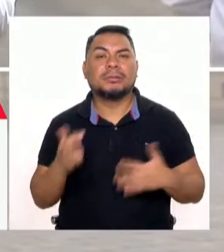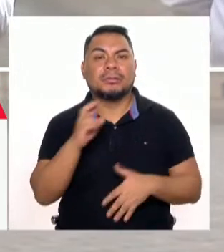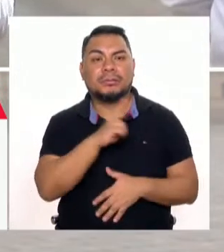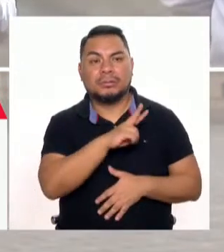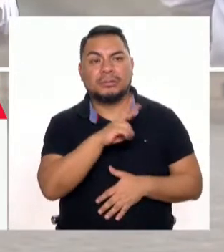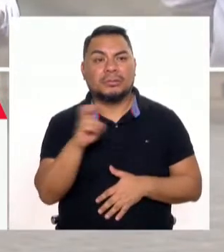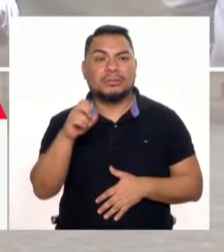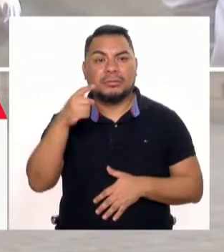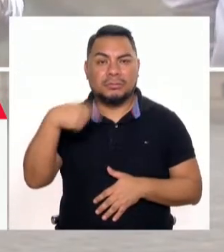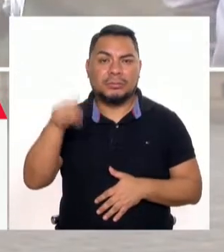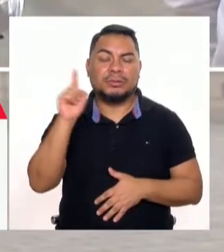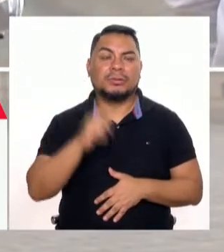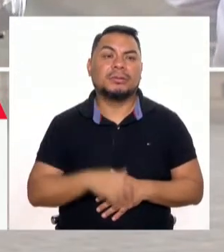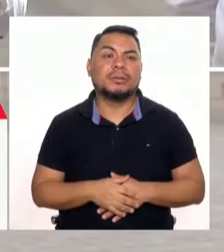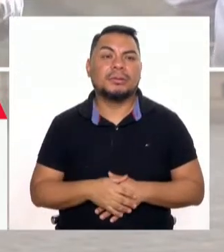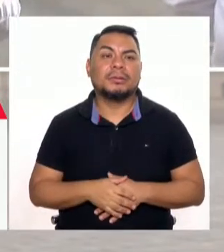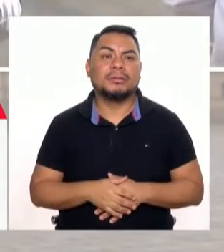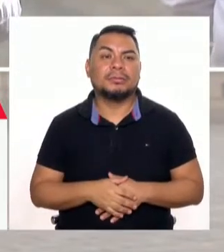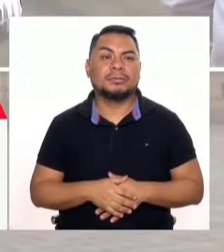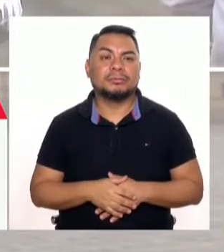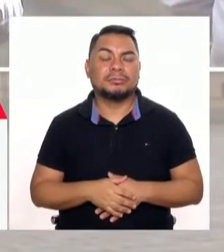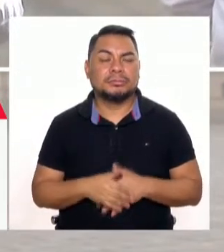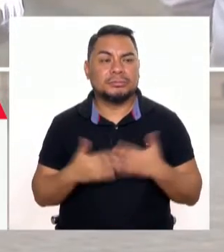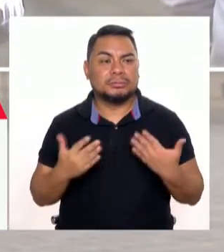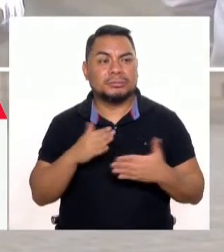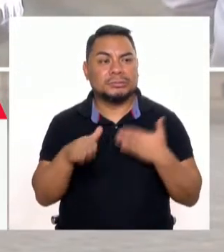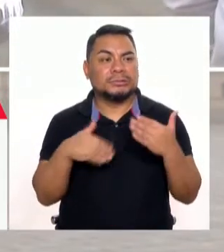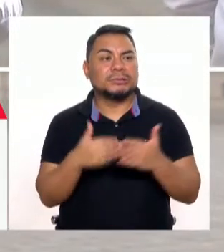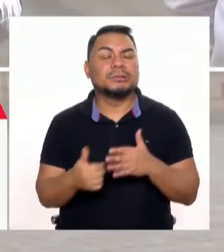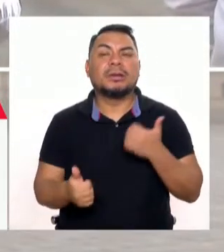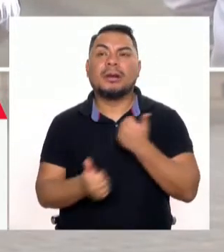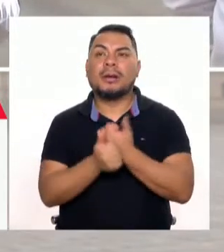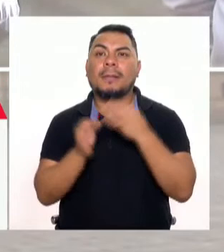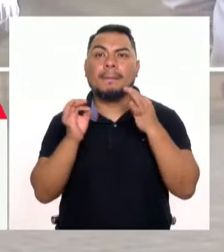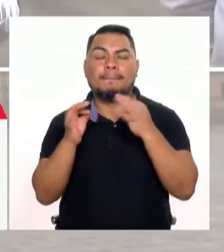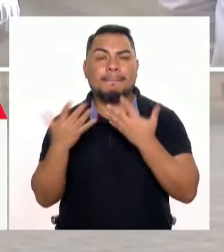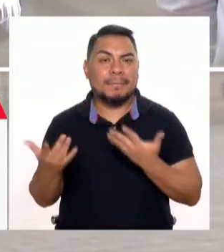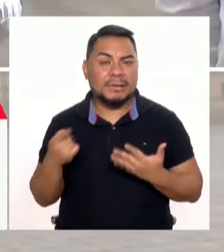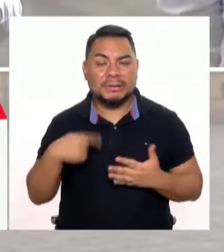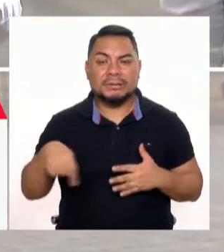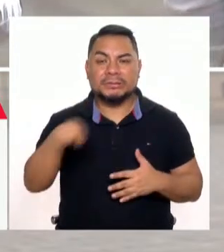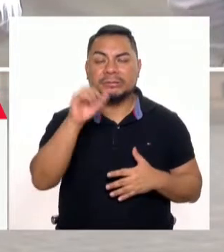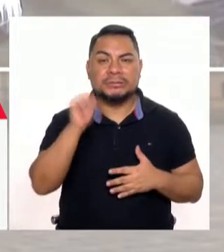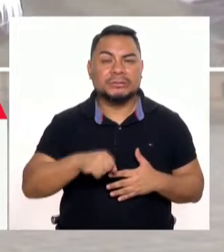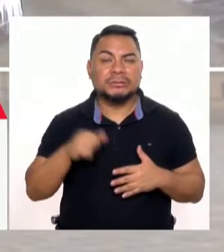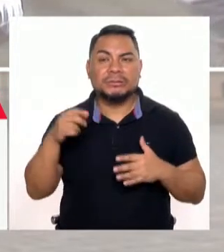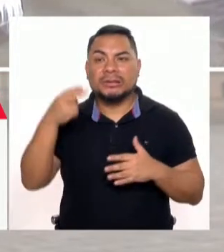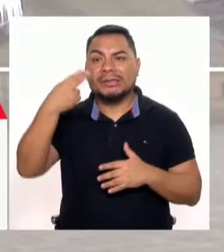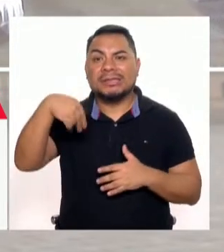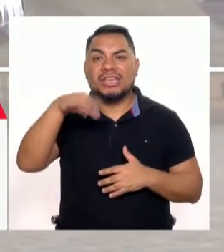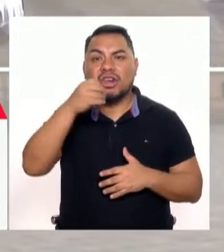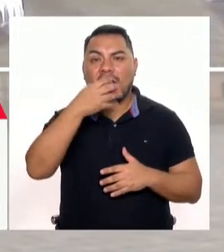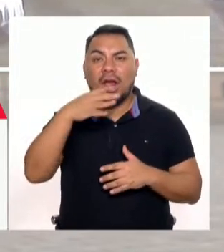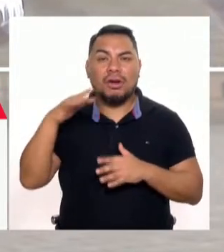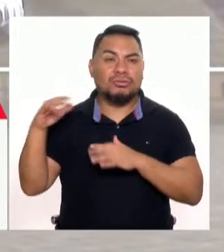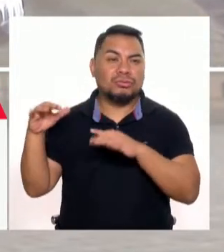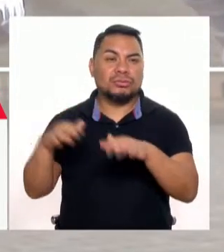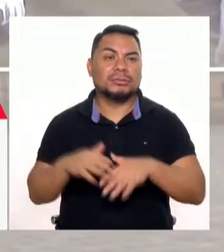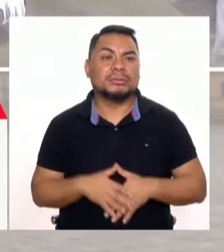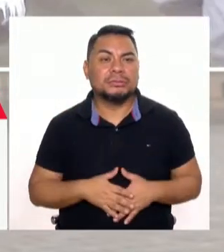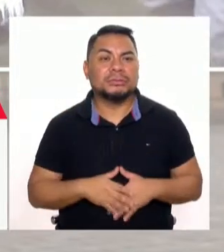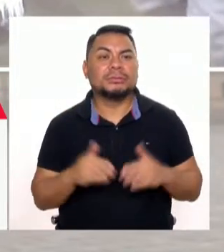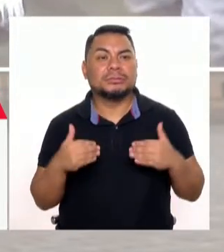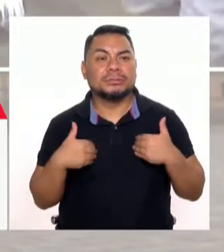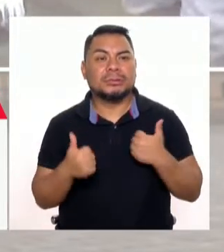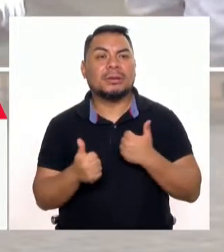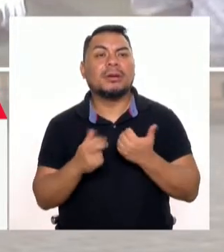doscientos millones ante la amenaza del fenómeno del niño tenemos un plan multisectorial